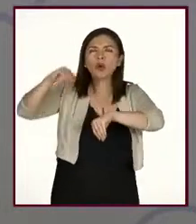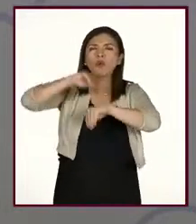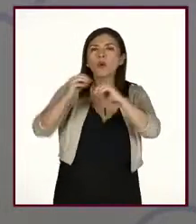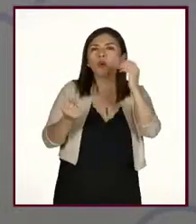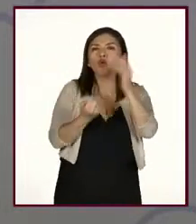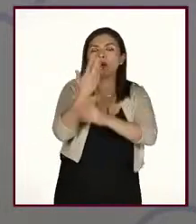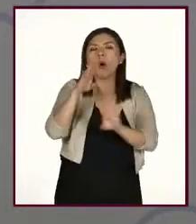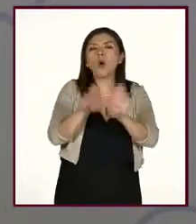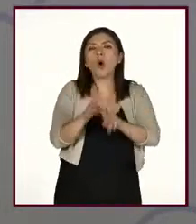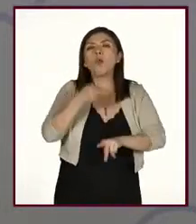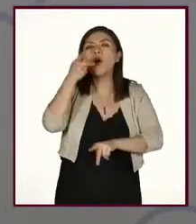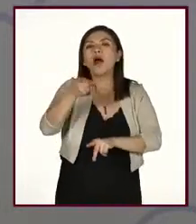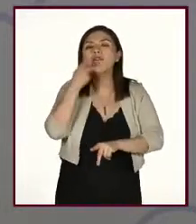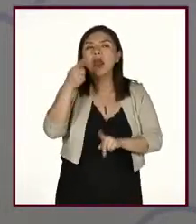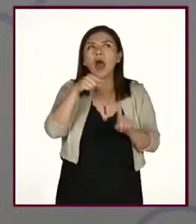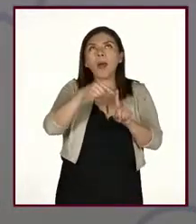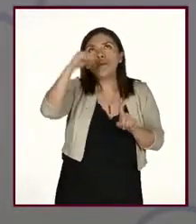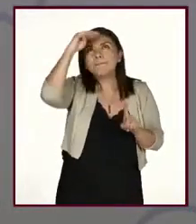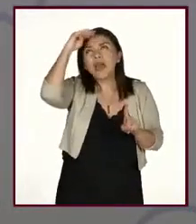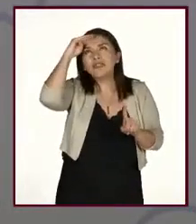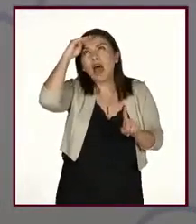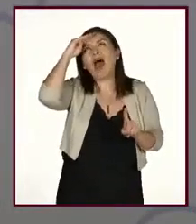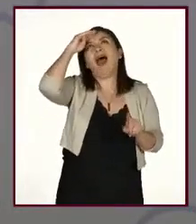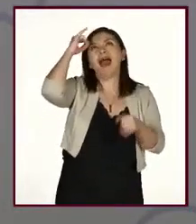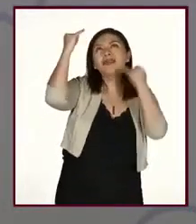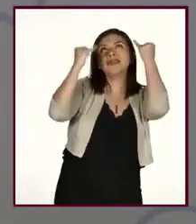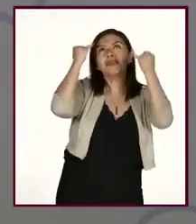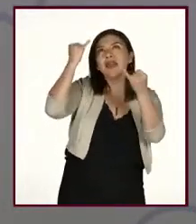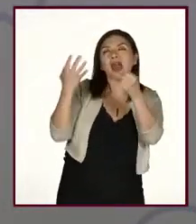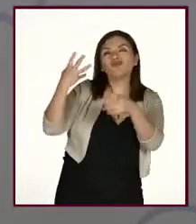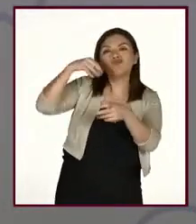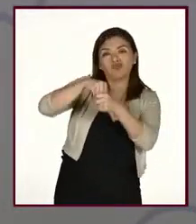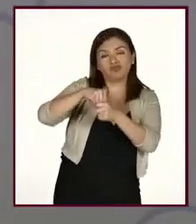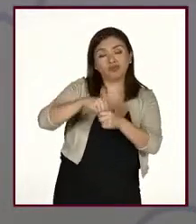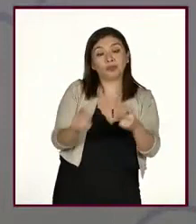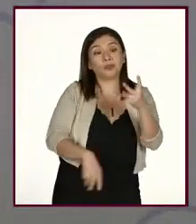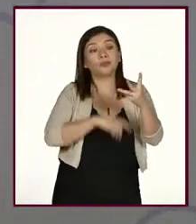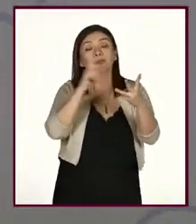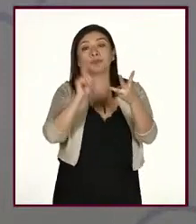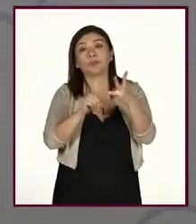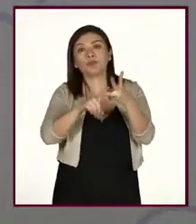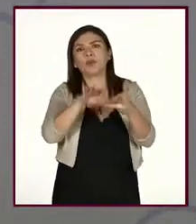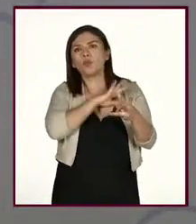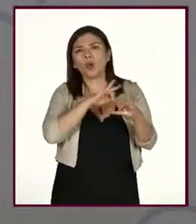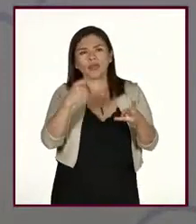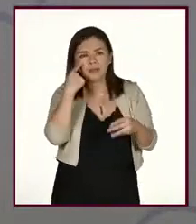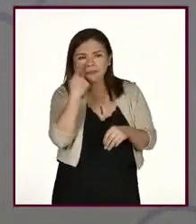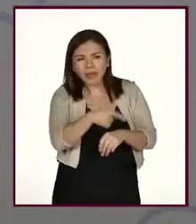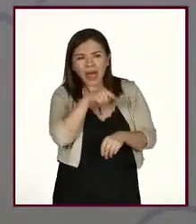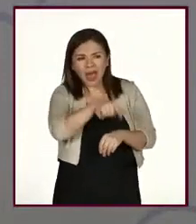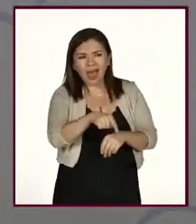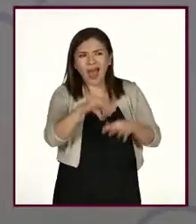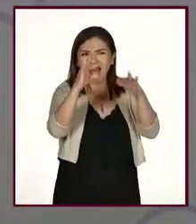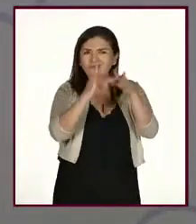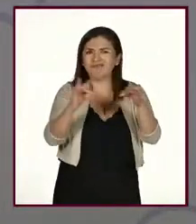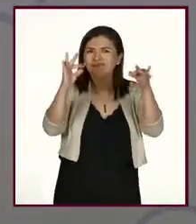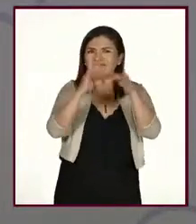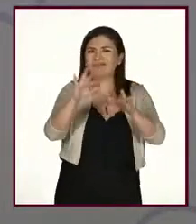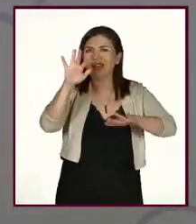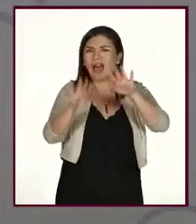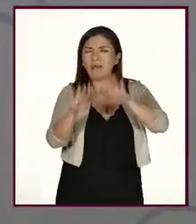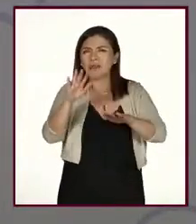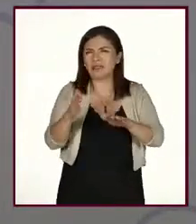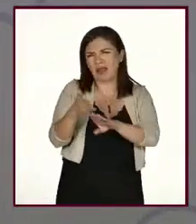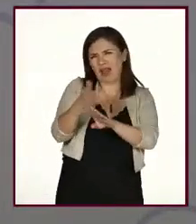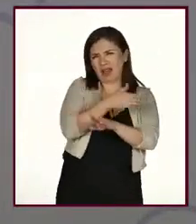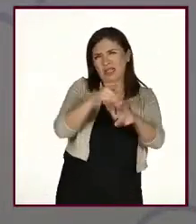teniendo y generando frente a esos pensamientos. Y en un tercer paso, pues ver cómo podemos cambiar estas verbalizaciones que a lo mejor en un